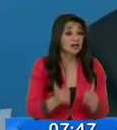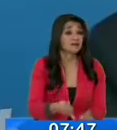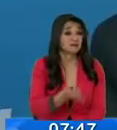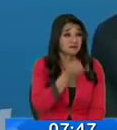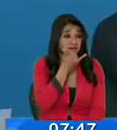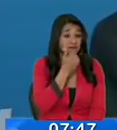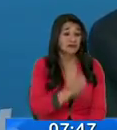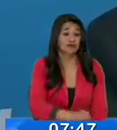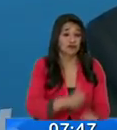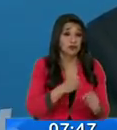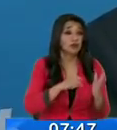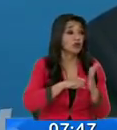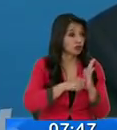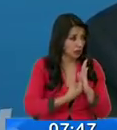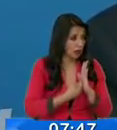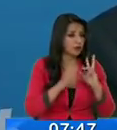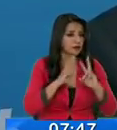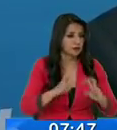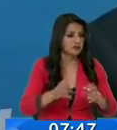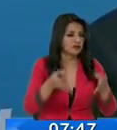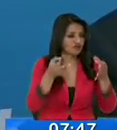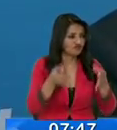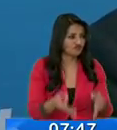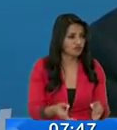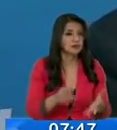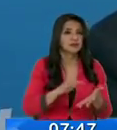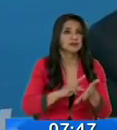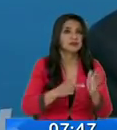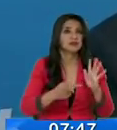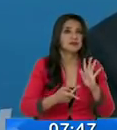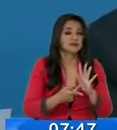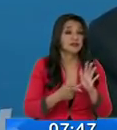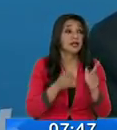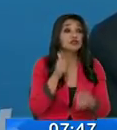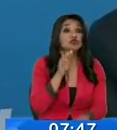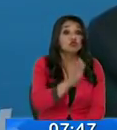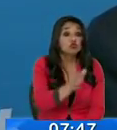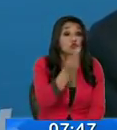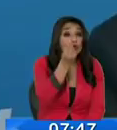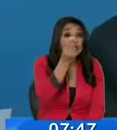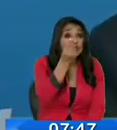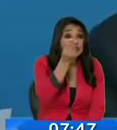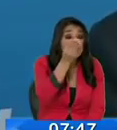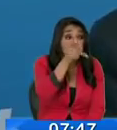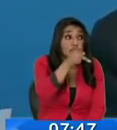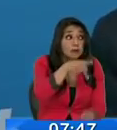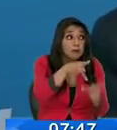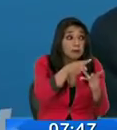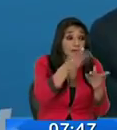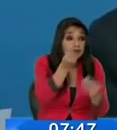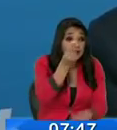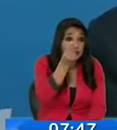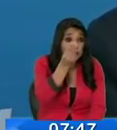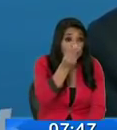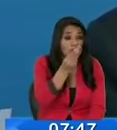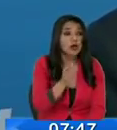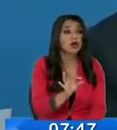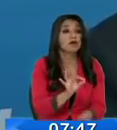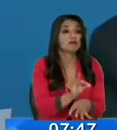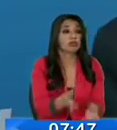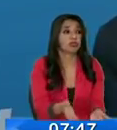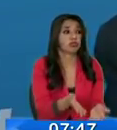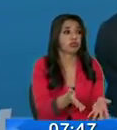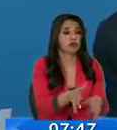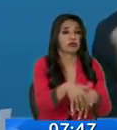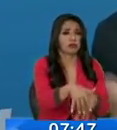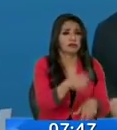fundamental, y Contraloría lo está haciendo, es el haber utilizado los recursos de la provincia desde la prefectura provincial de Pichincha, porque